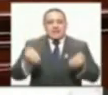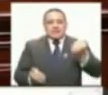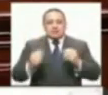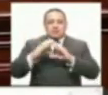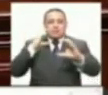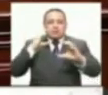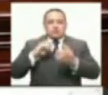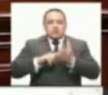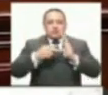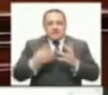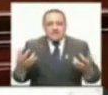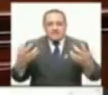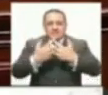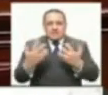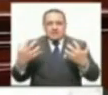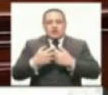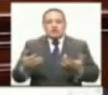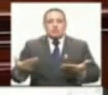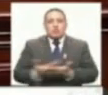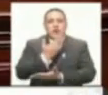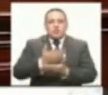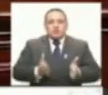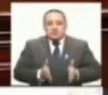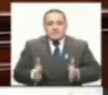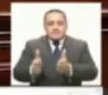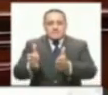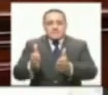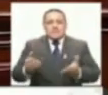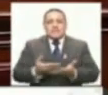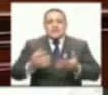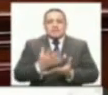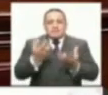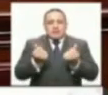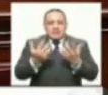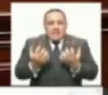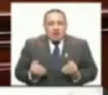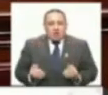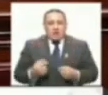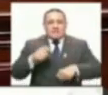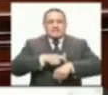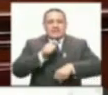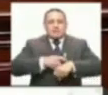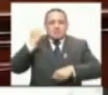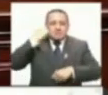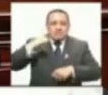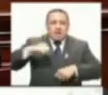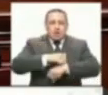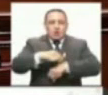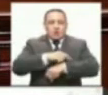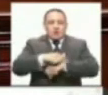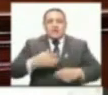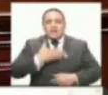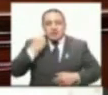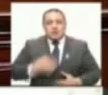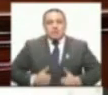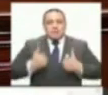con sistemas integrados y nuevos corredores viales que permita ahorrar horas de viaje y mejorar la calidad de vida de